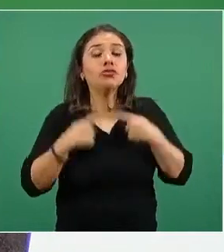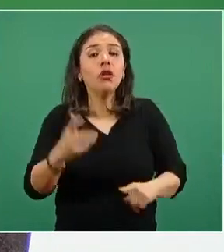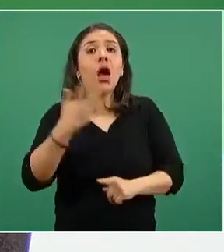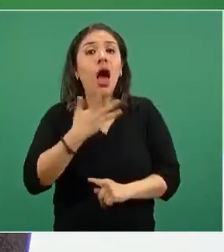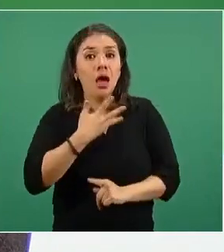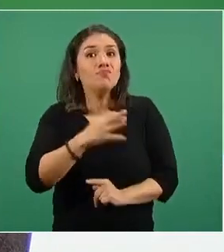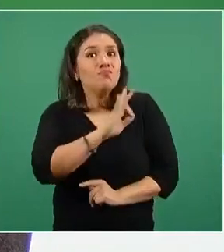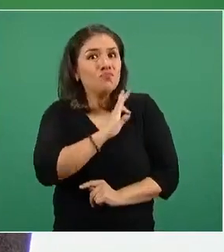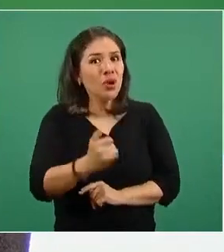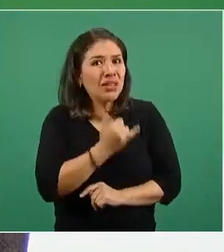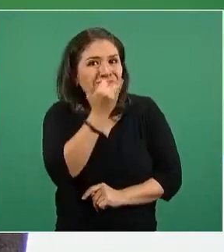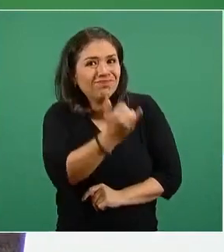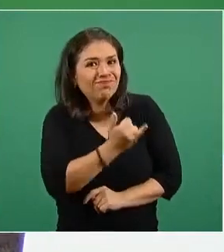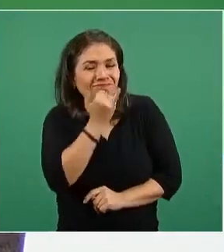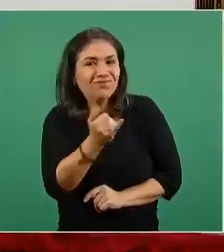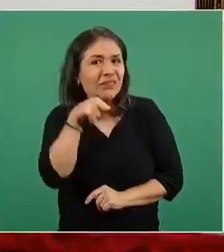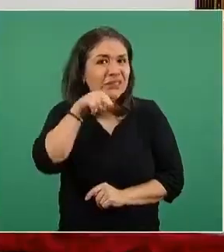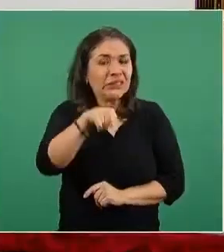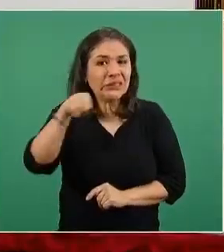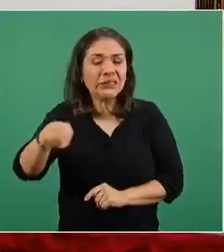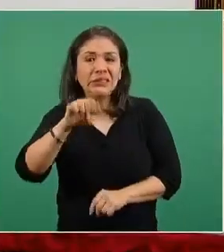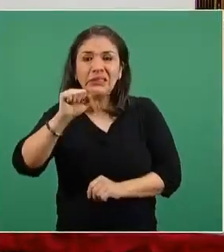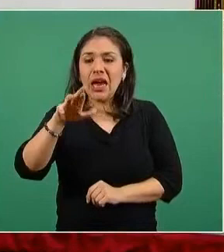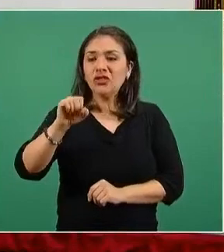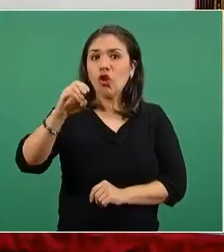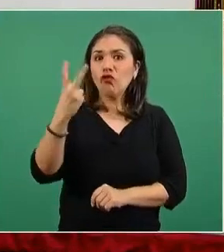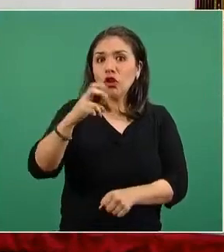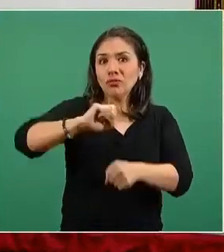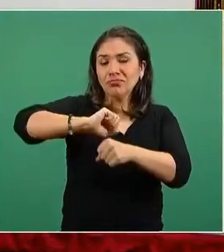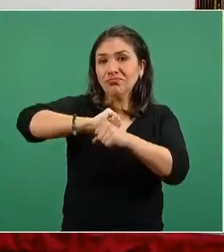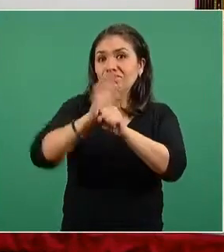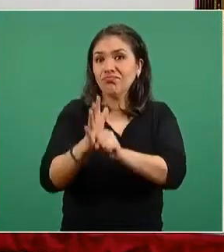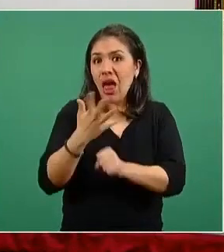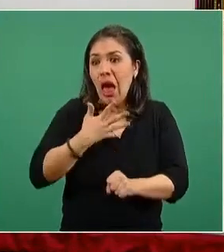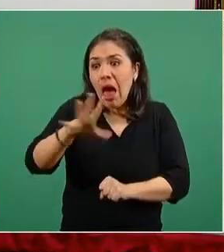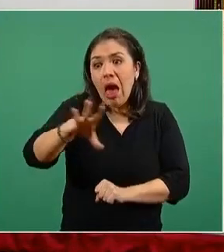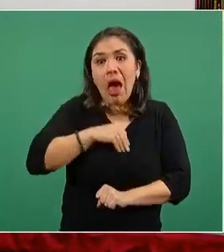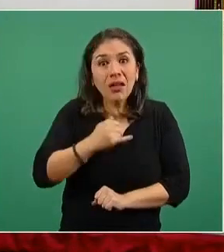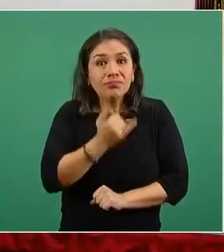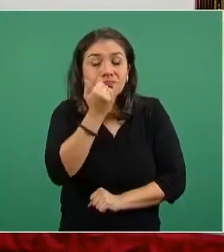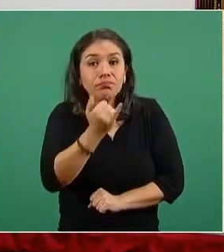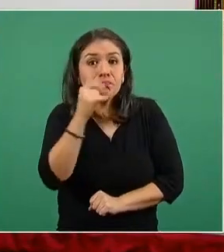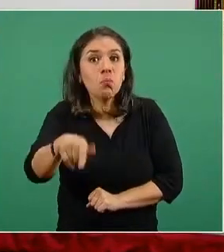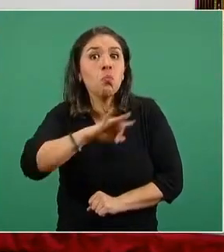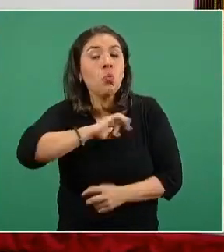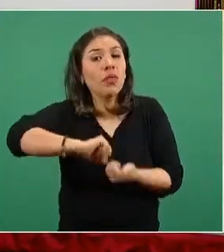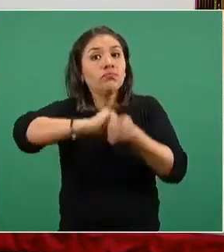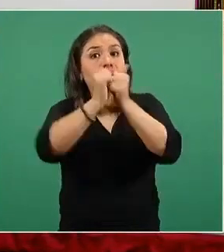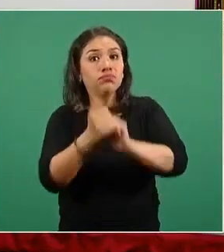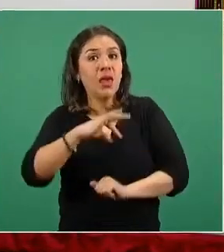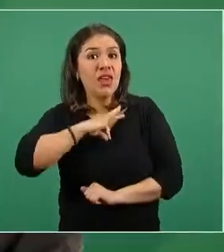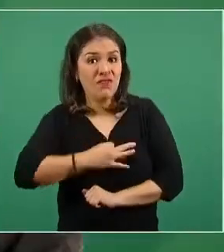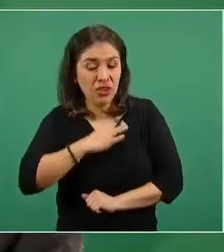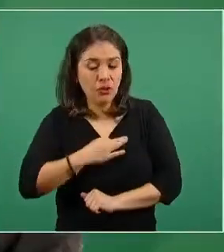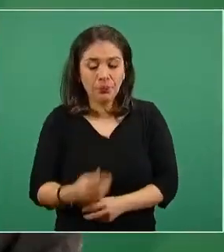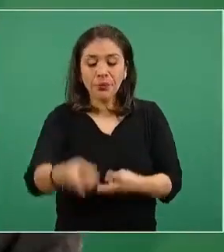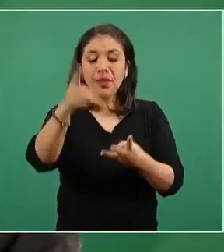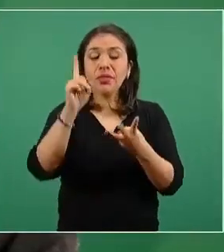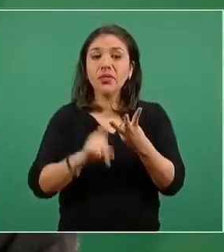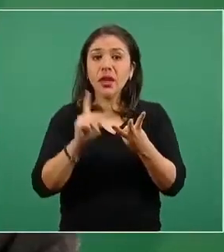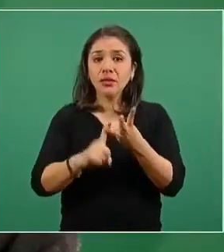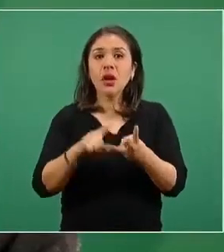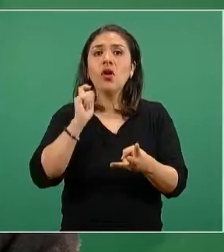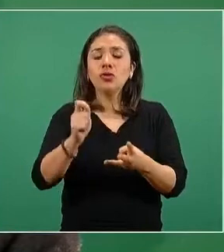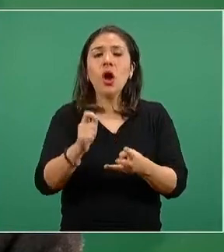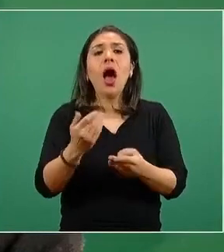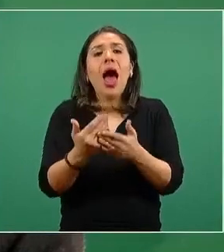tienen potencialmente SARS-CoV-2, el virus SARS-CoV-2, y que pueden significar un riesgo de infección. Y hay un tercer conjunto que es la